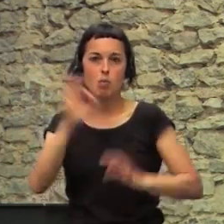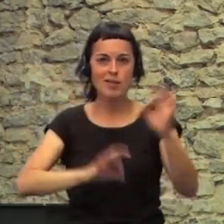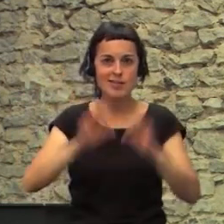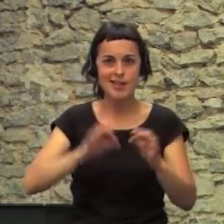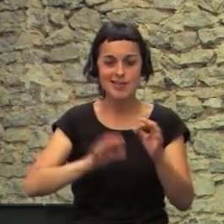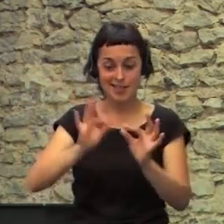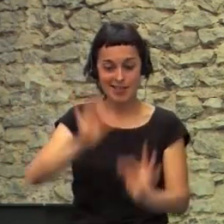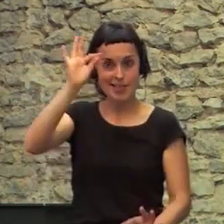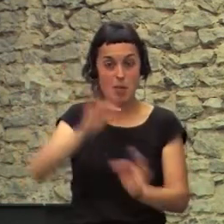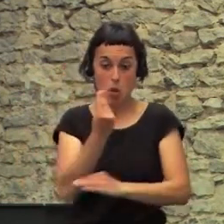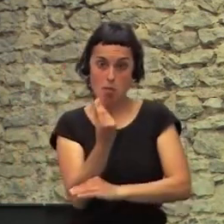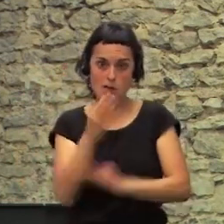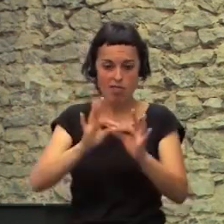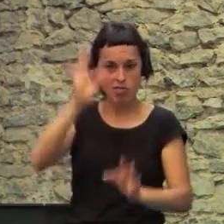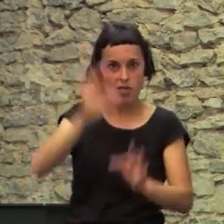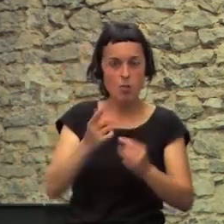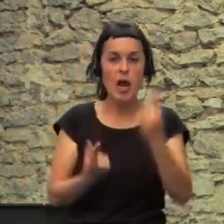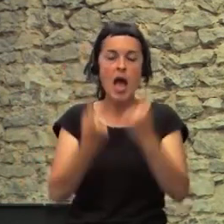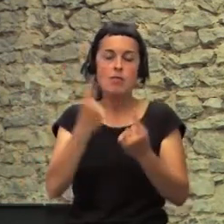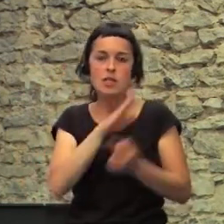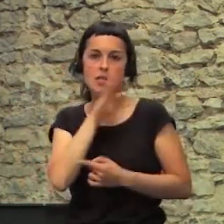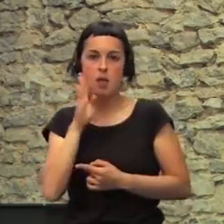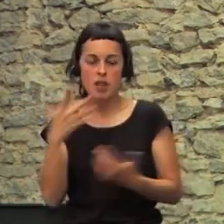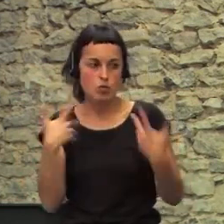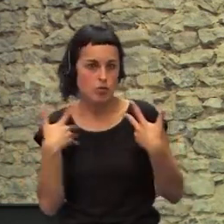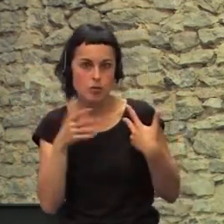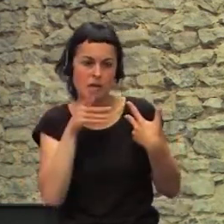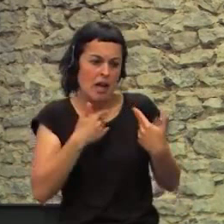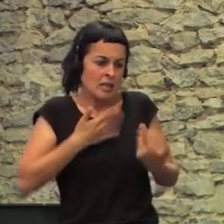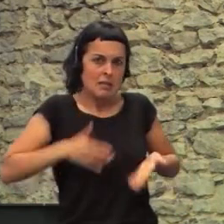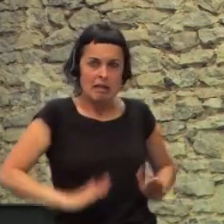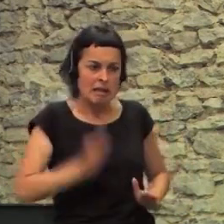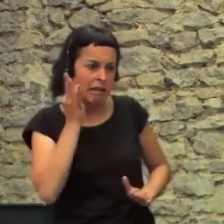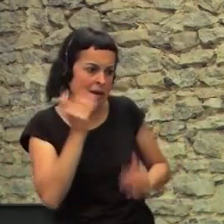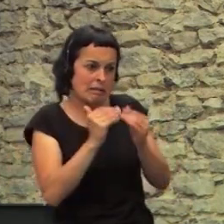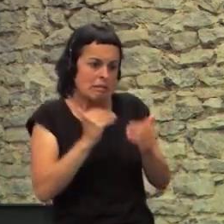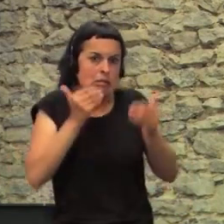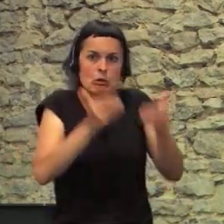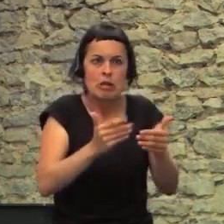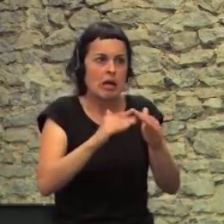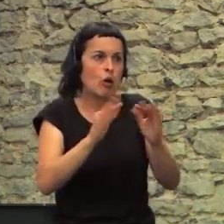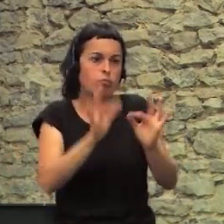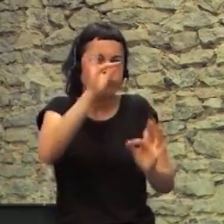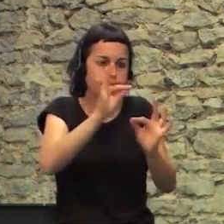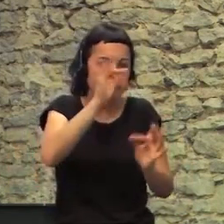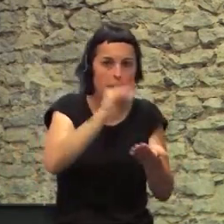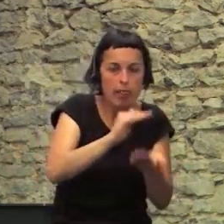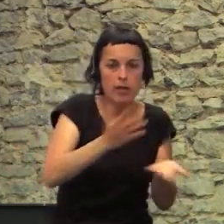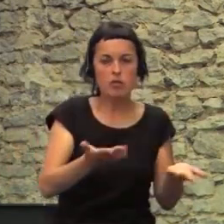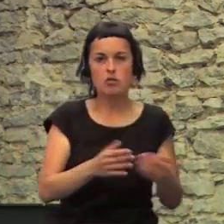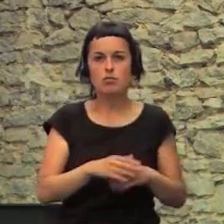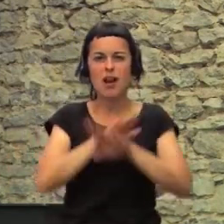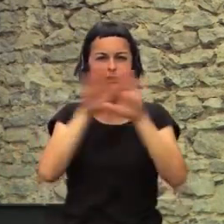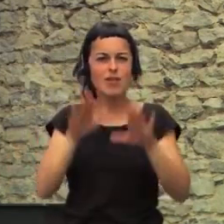sufrir a muchas madres porque su niña no llega al percentil de tal, o su niña se pasa, ¡ay, Dios mío! Entonces es como... pero bueno, la cuestión es que hay un